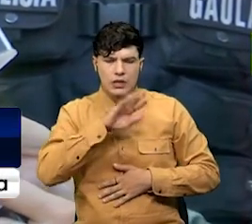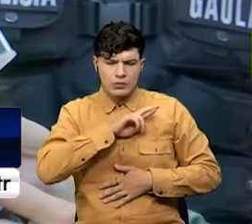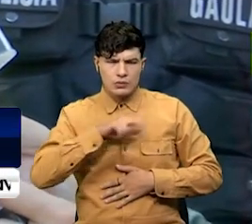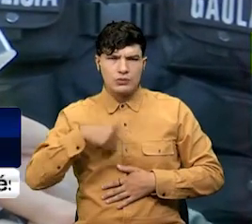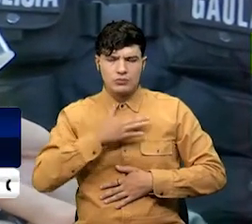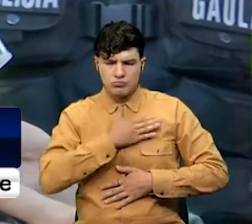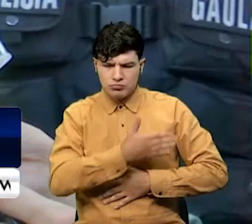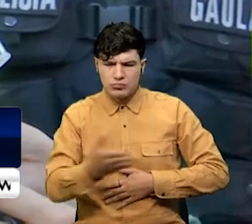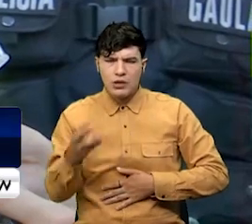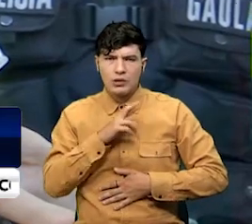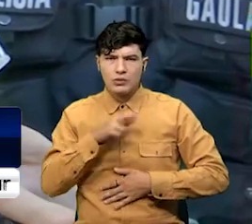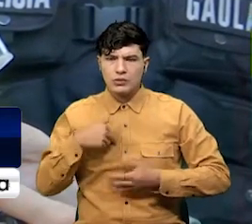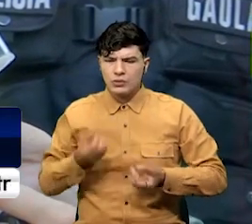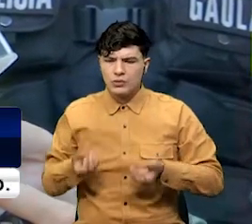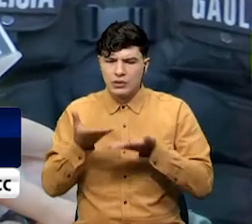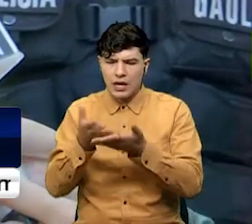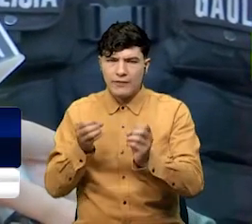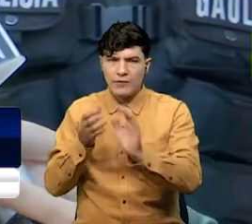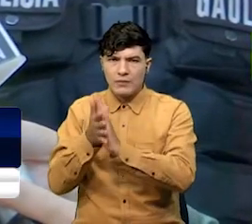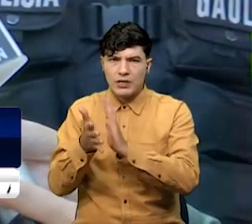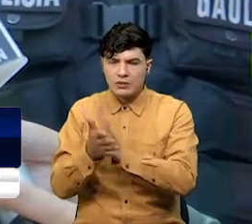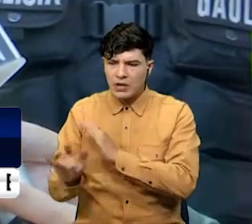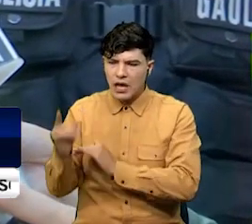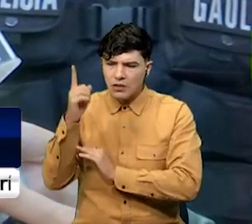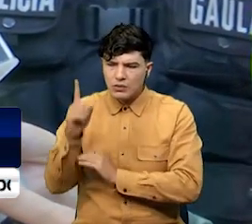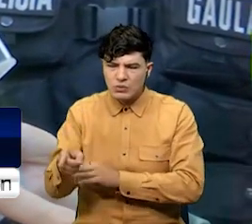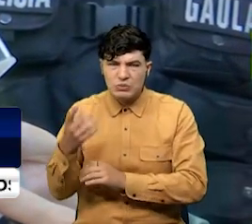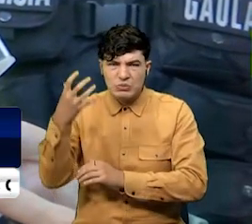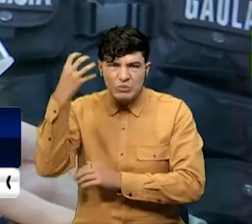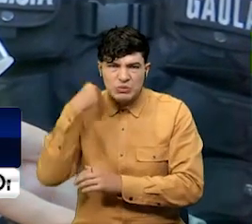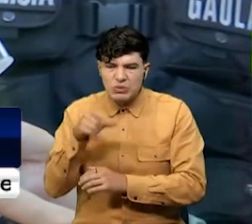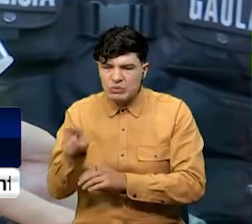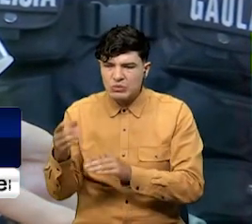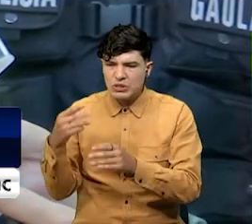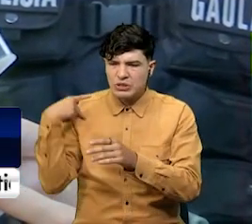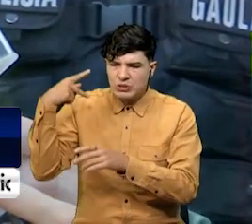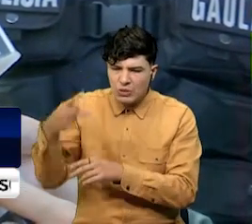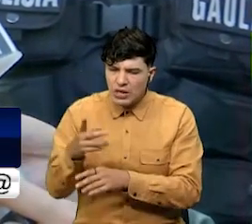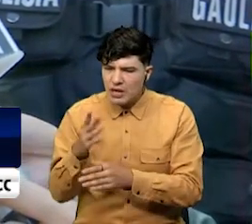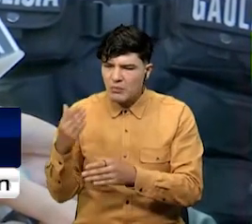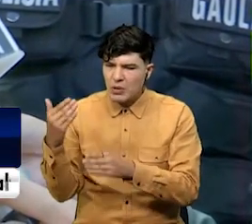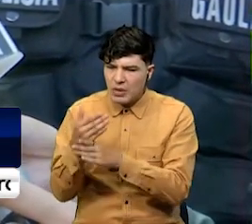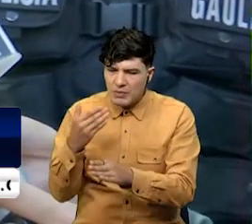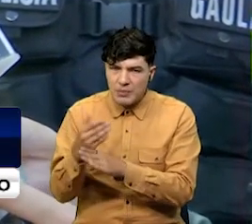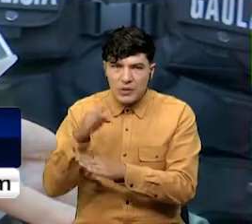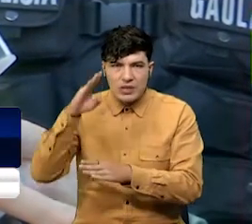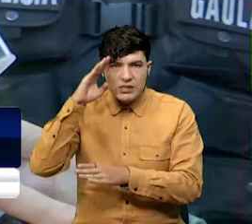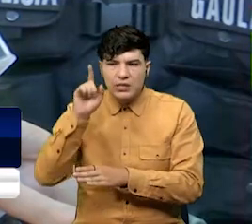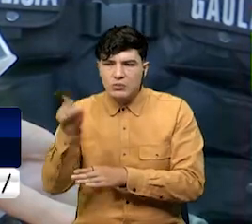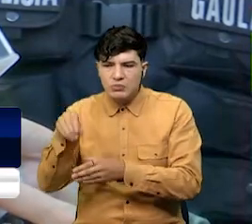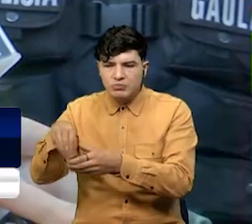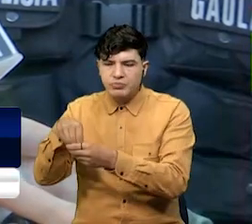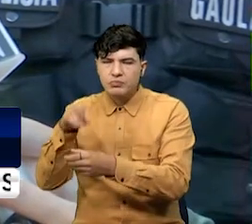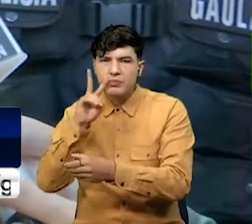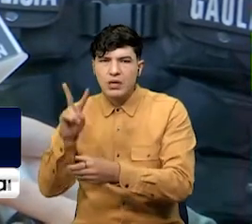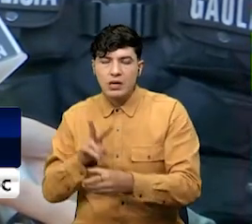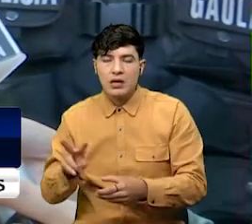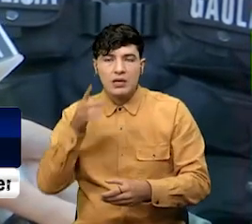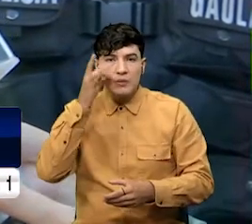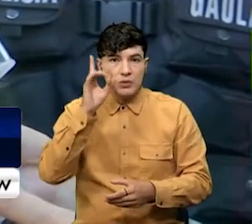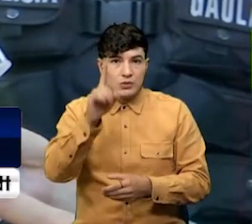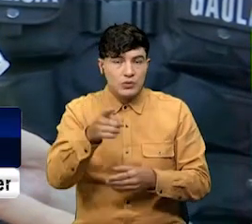transmitirles información sobre antecedentes penales judiciales y de policía a quienes pretendan tomar